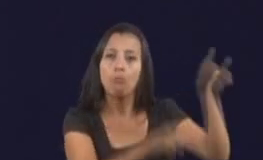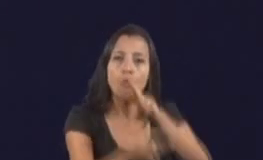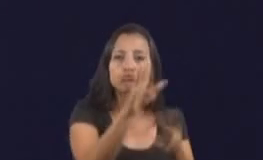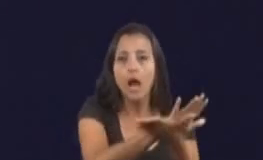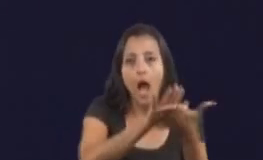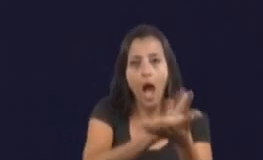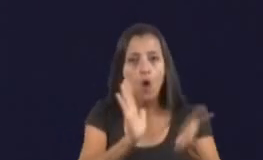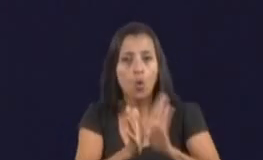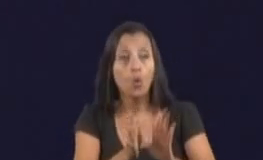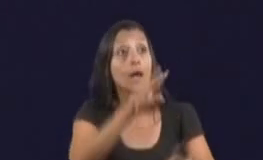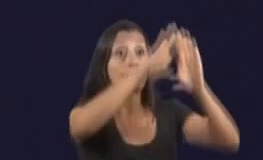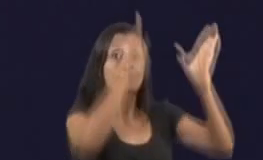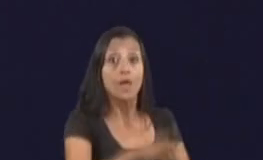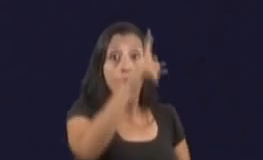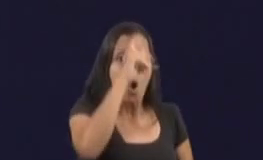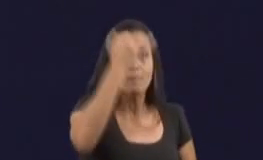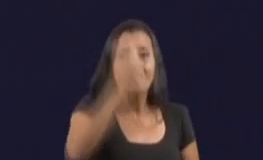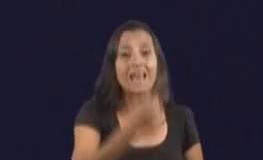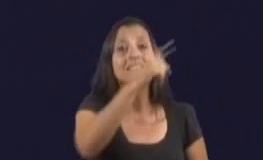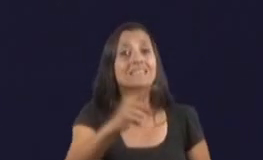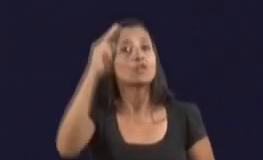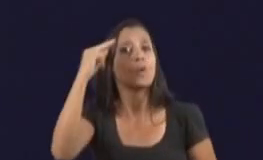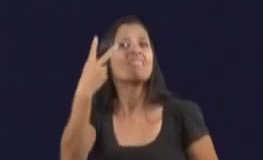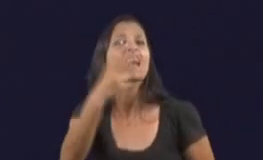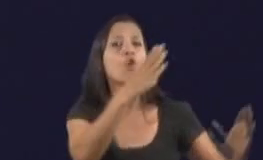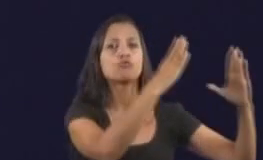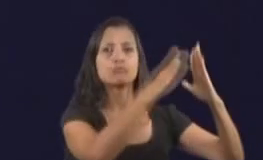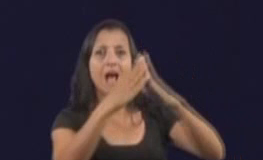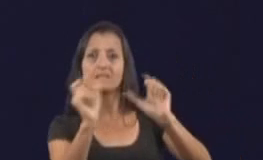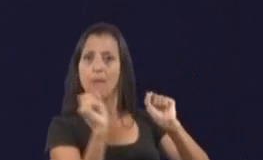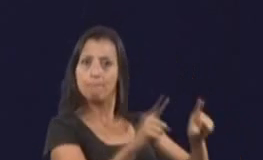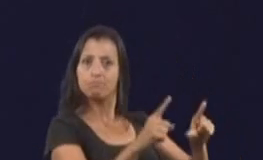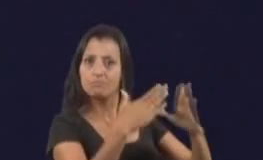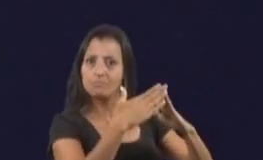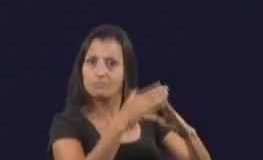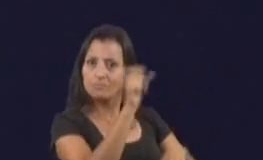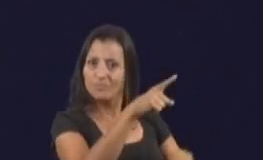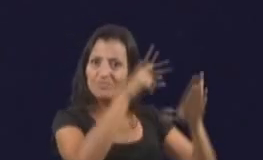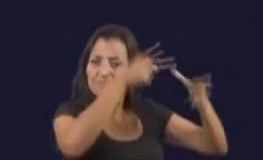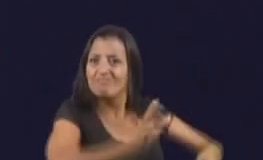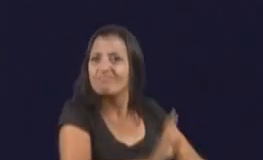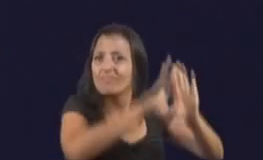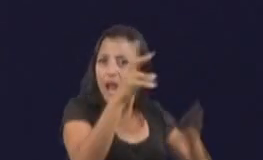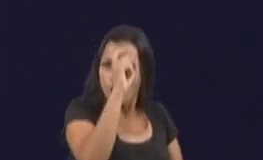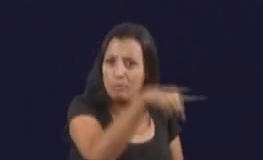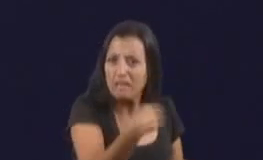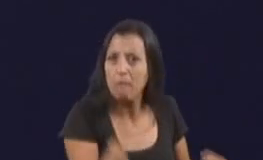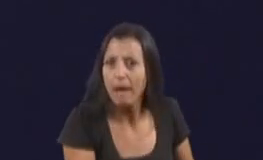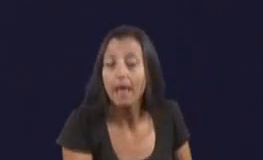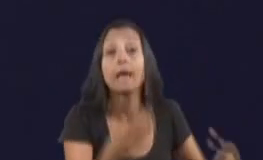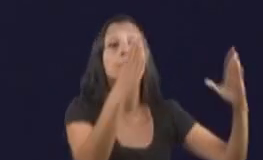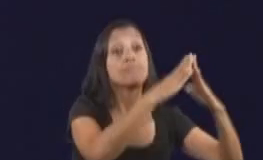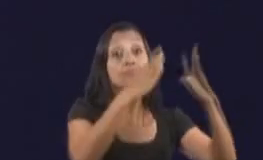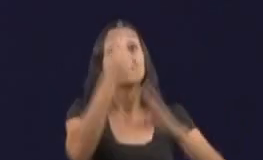hospital cuenta con 192 viviendas, propias por supuesto, que debían ser destinadas